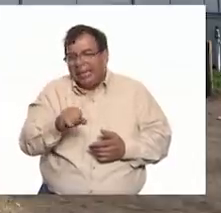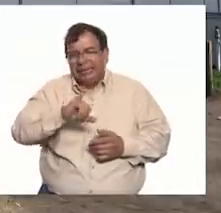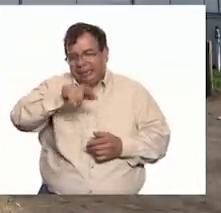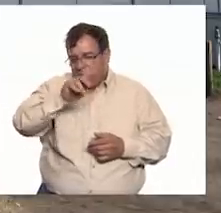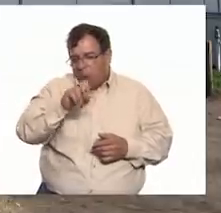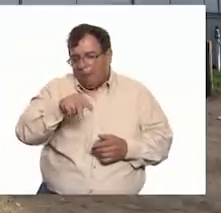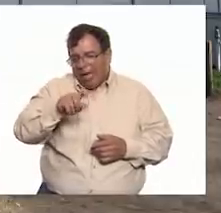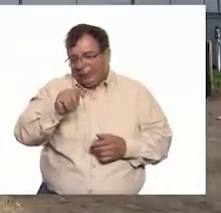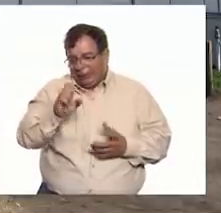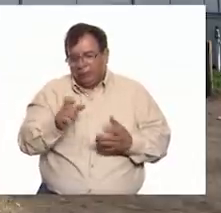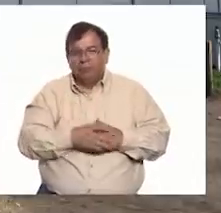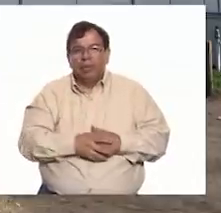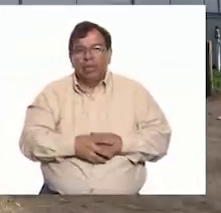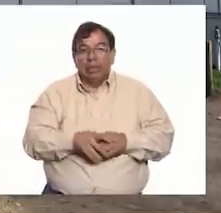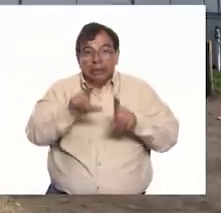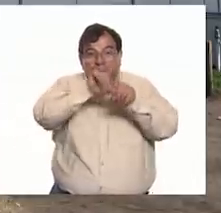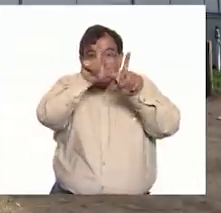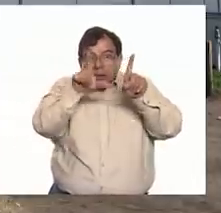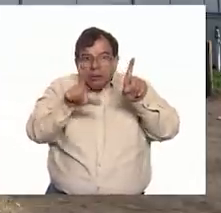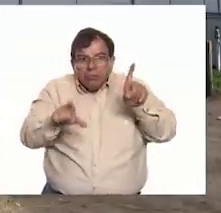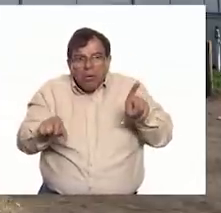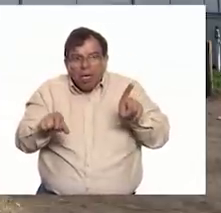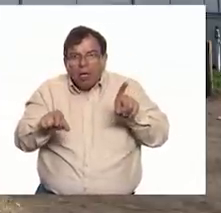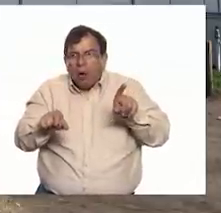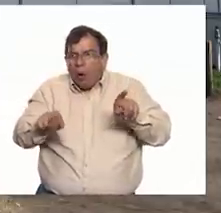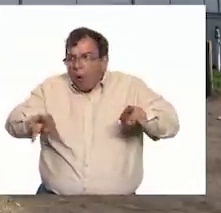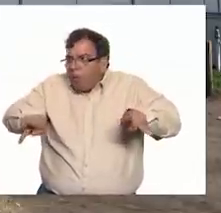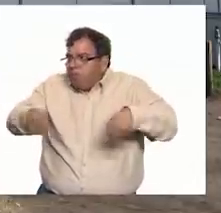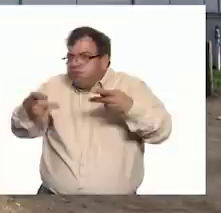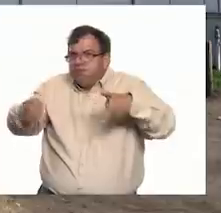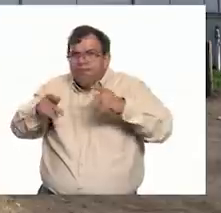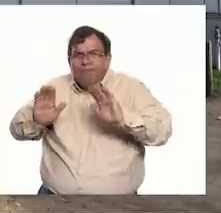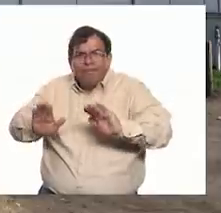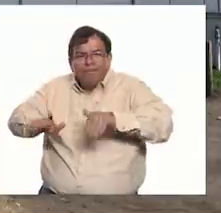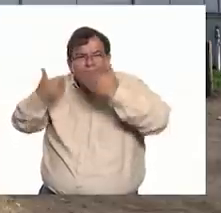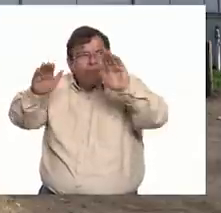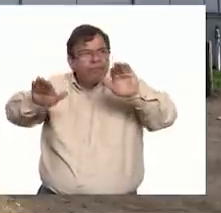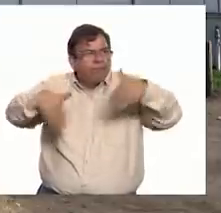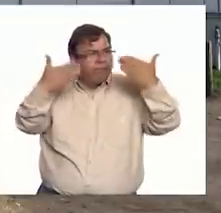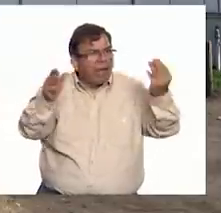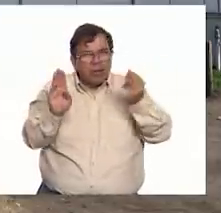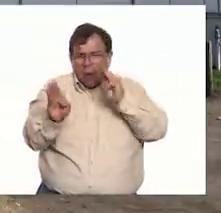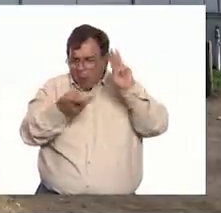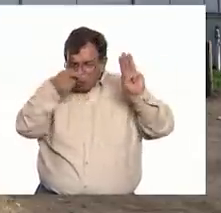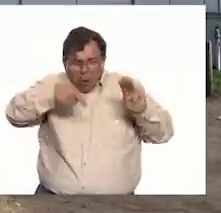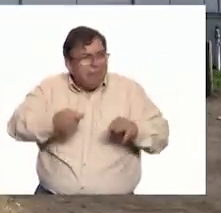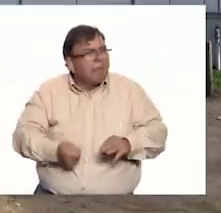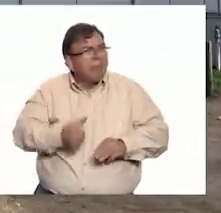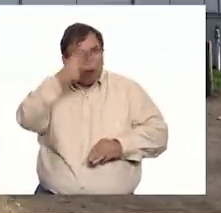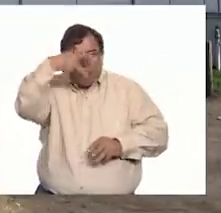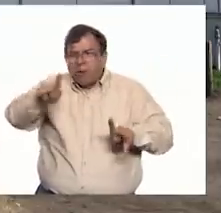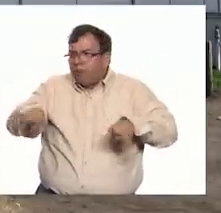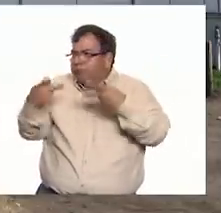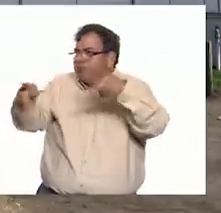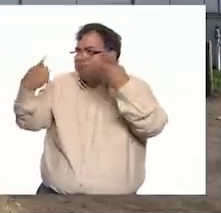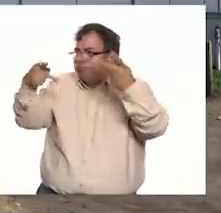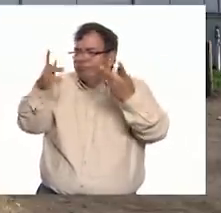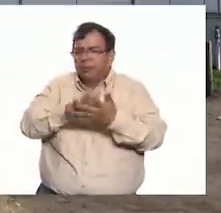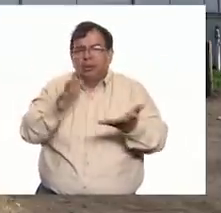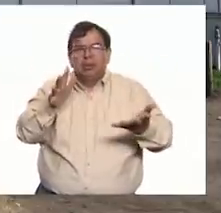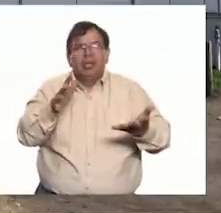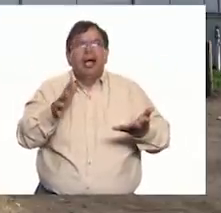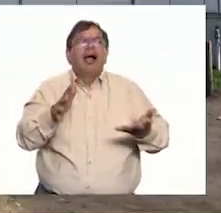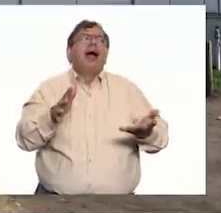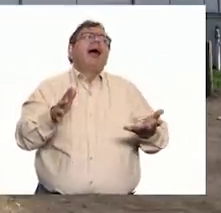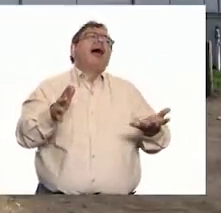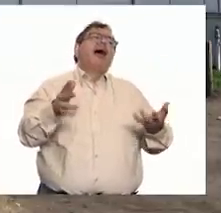sabemos. Y es que México es el principal exportador de tomate a nivel mundial, Larisa. Maestra, ahora todo tiene sentido.